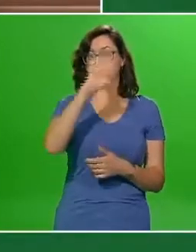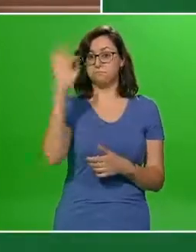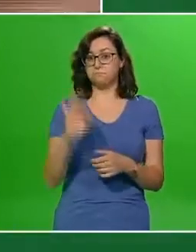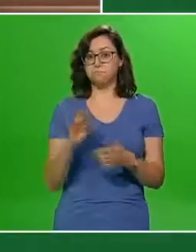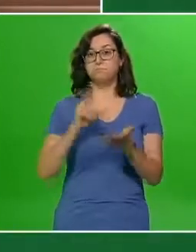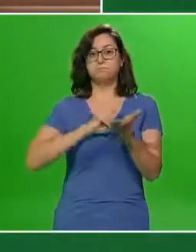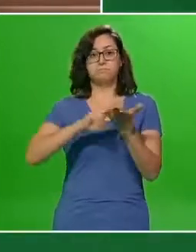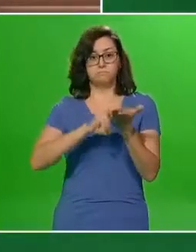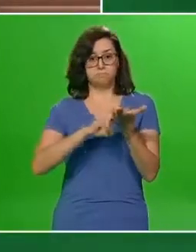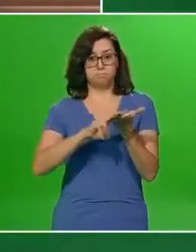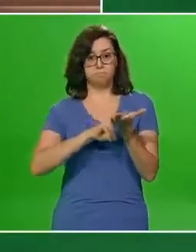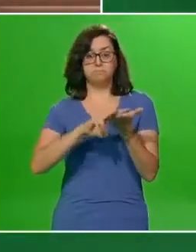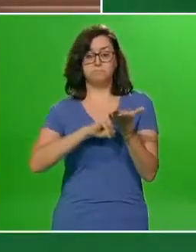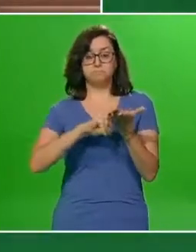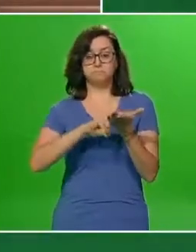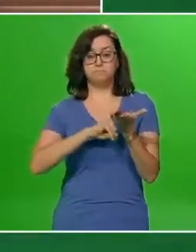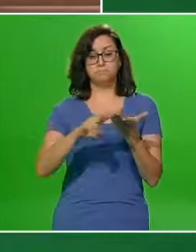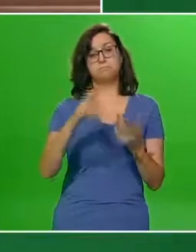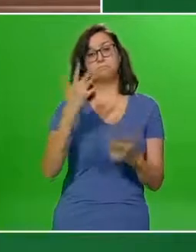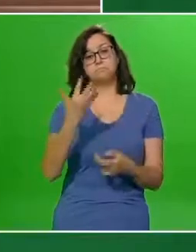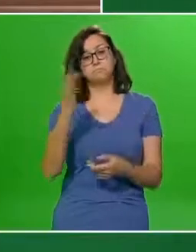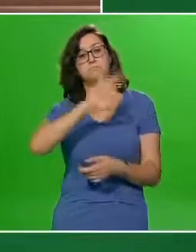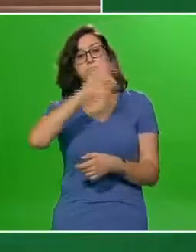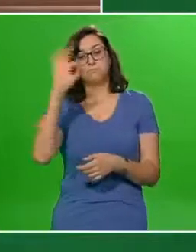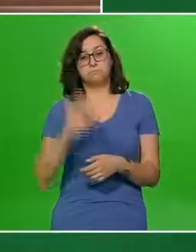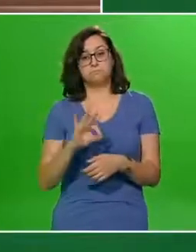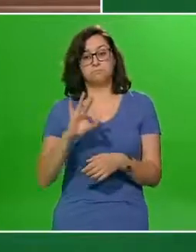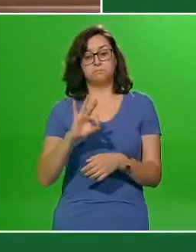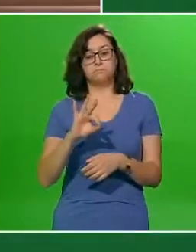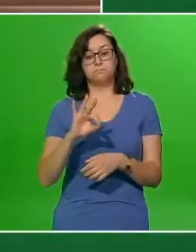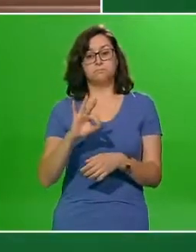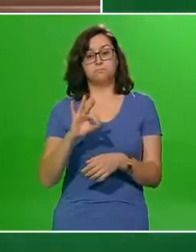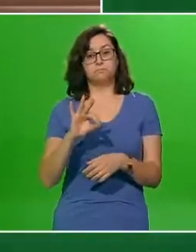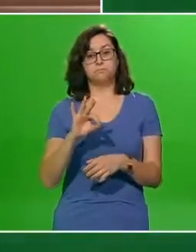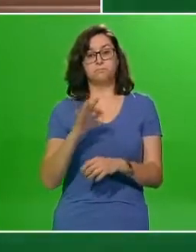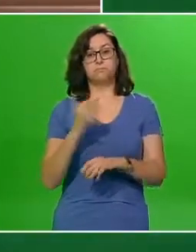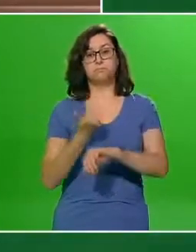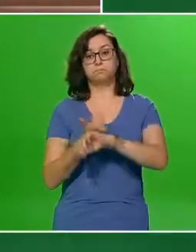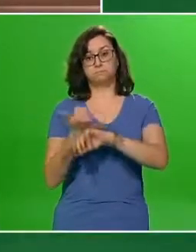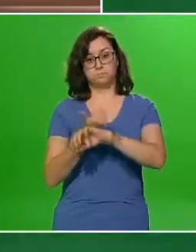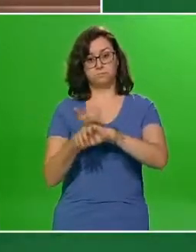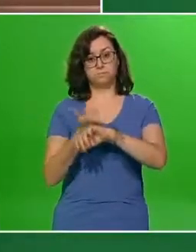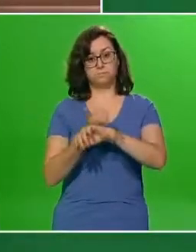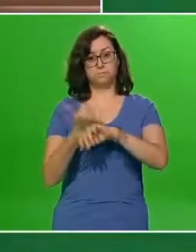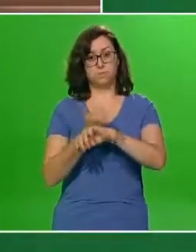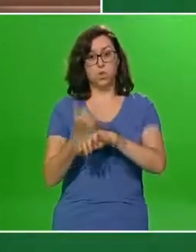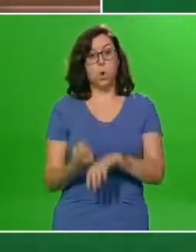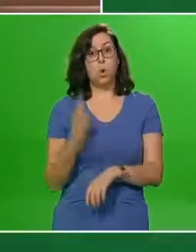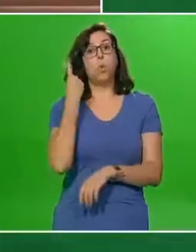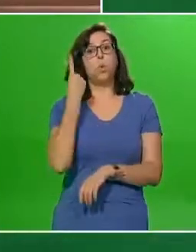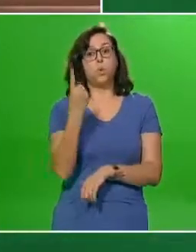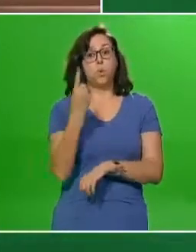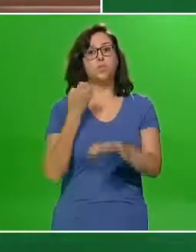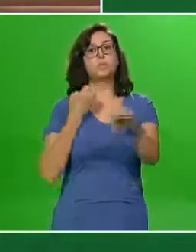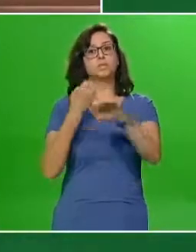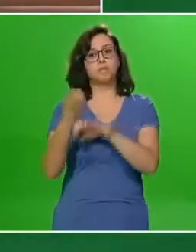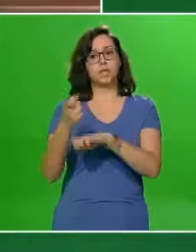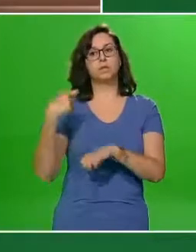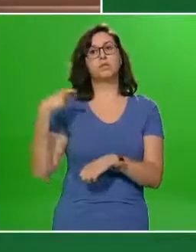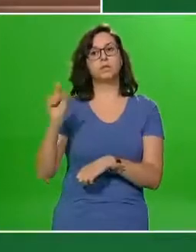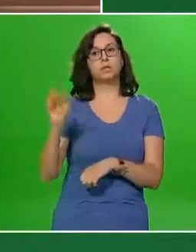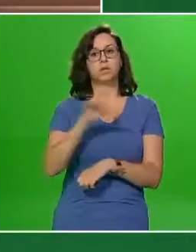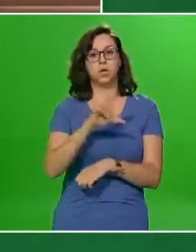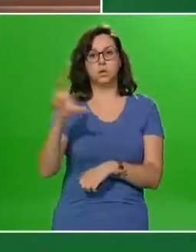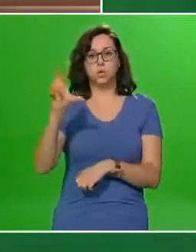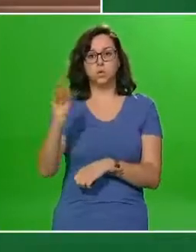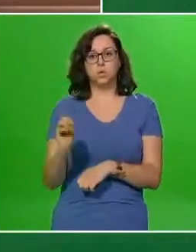semáforo verde, la otra mitad con un semáforo de riesgo de color amarillo y una entidad, Quintana Roo,